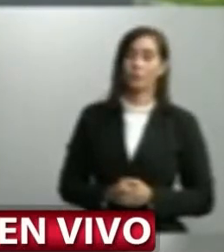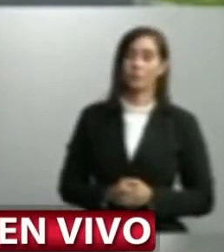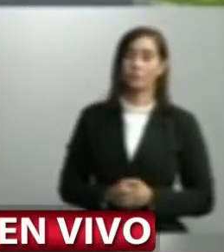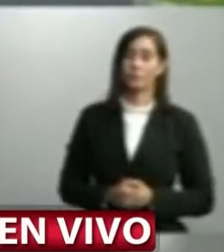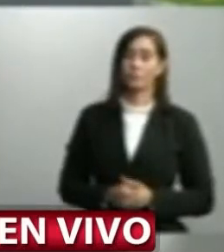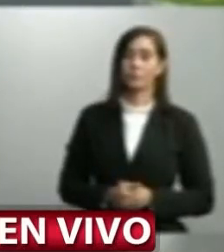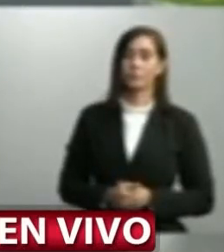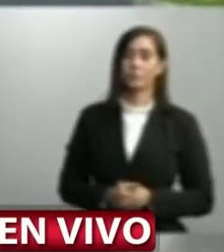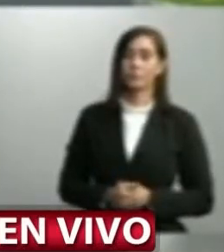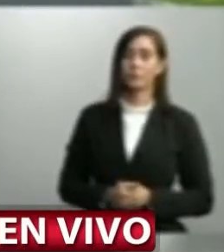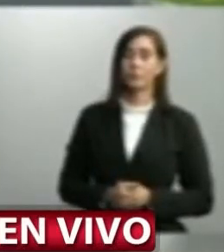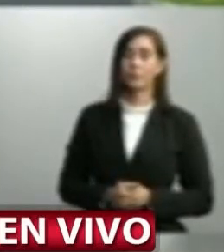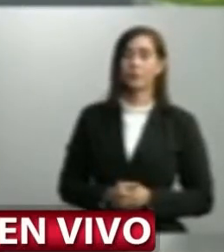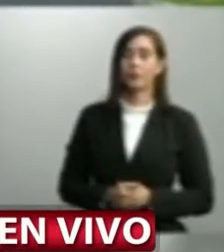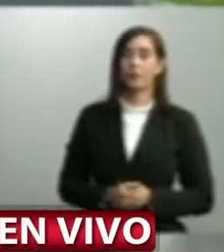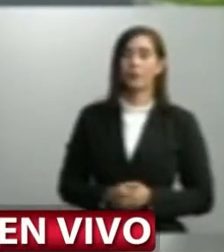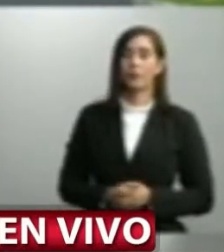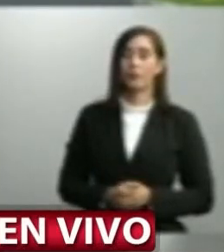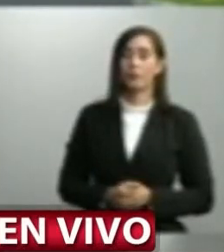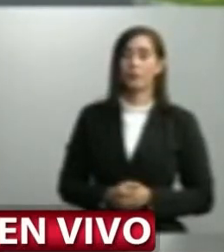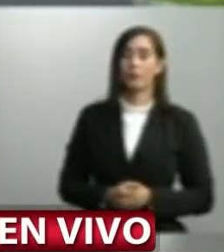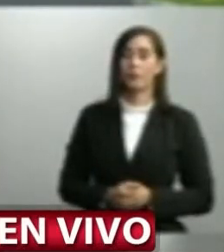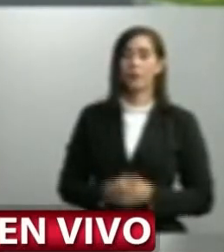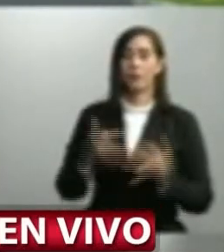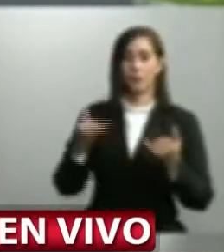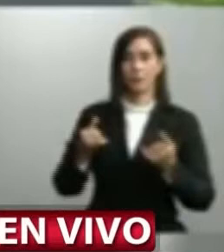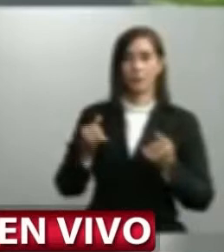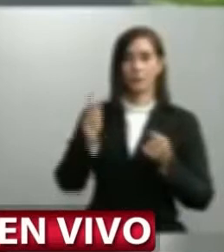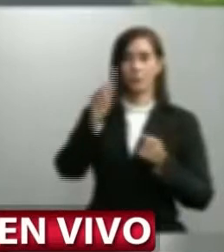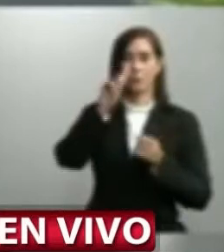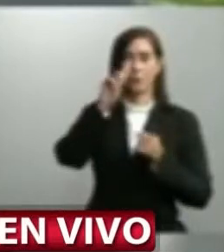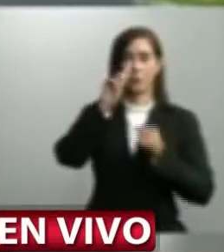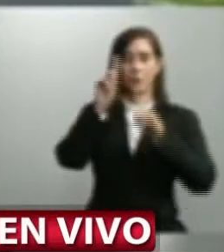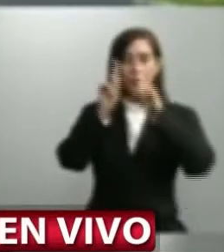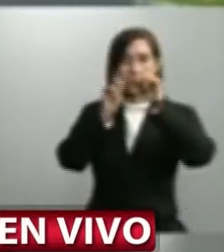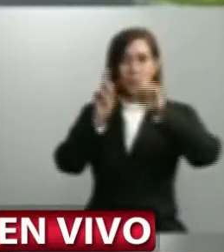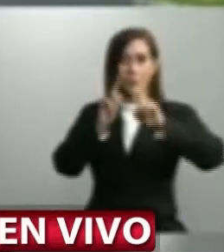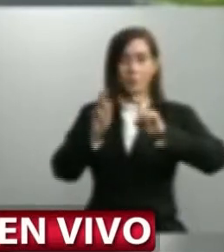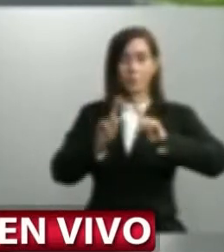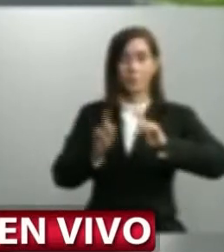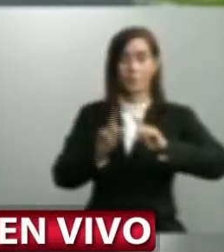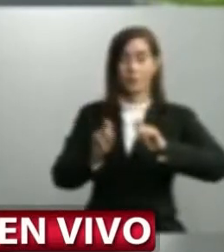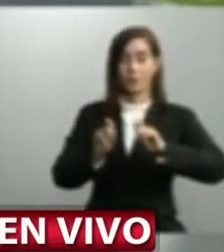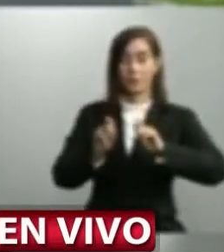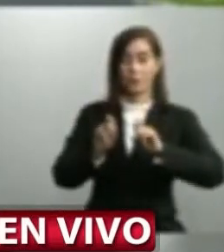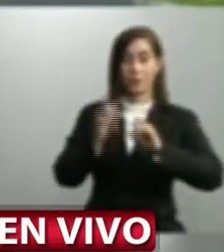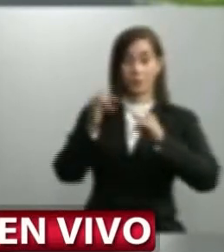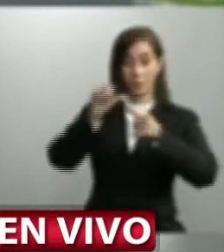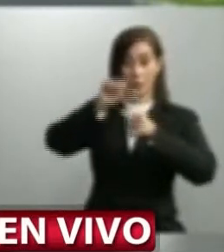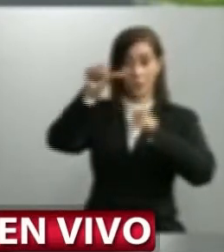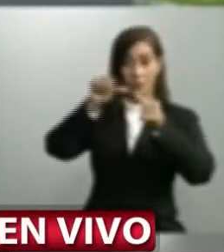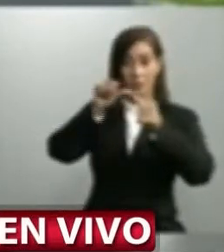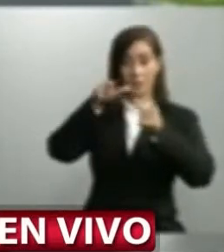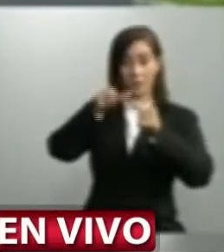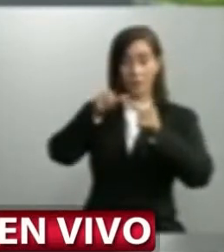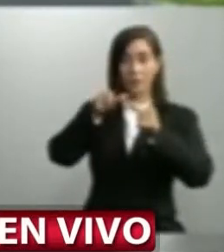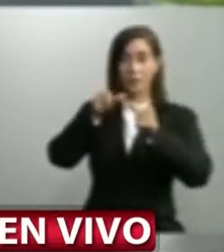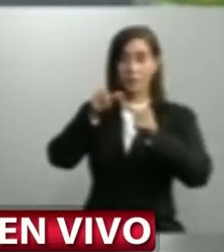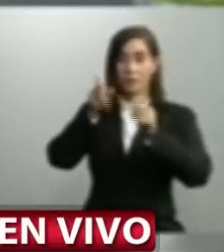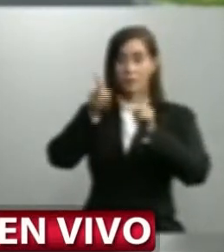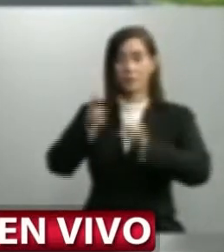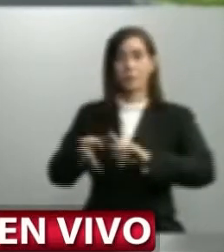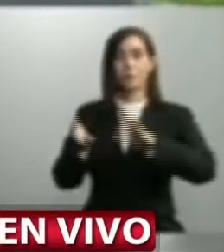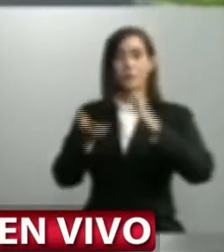de mortalidad que se da. Lo que tenemos que averiguar es si los fallecimientos han sido o